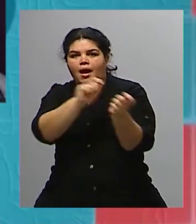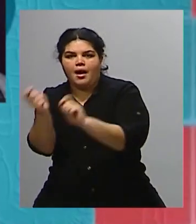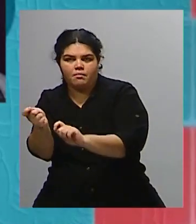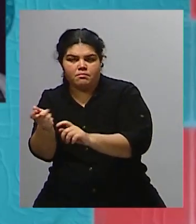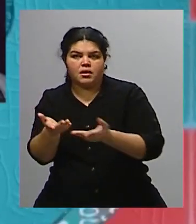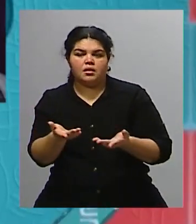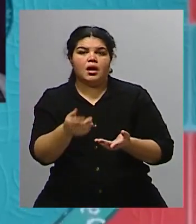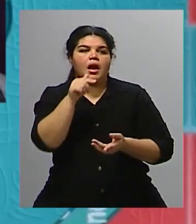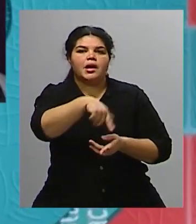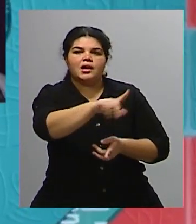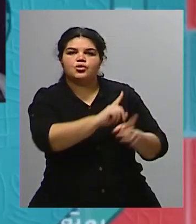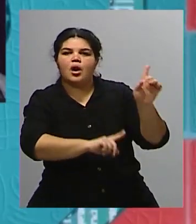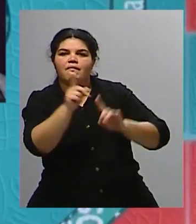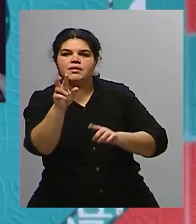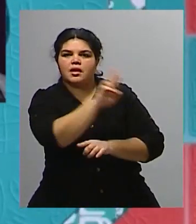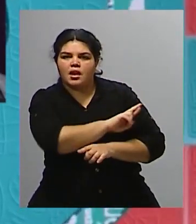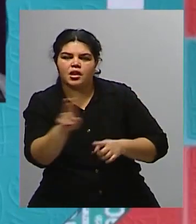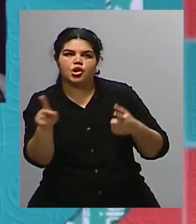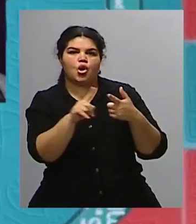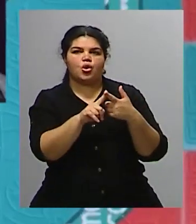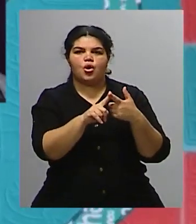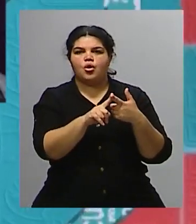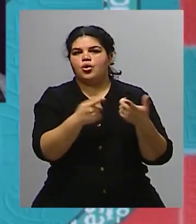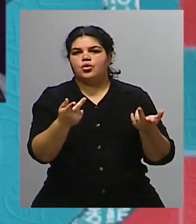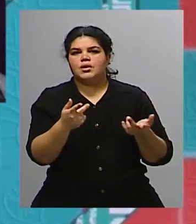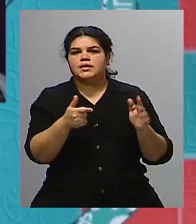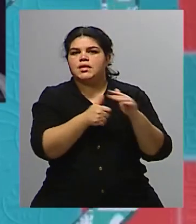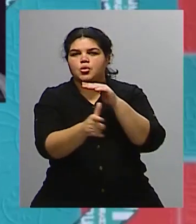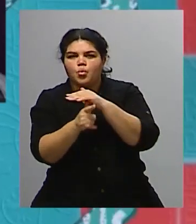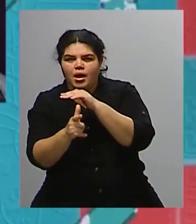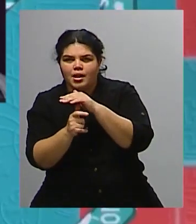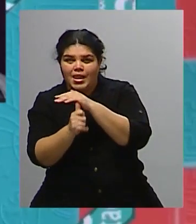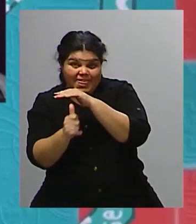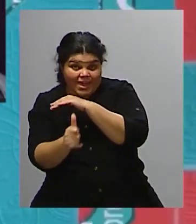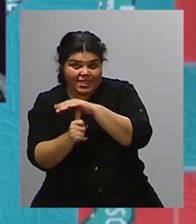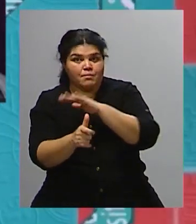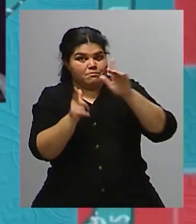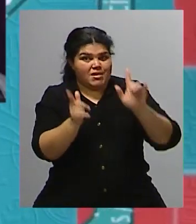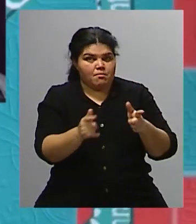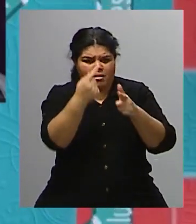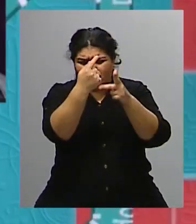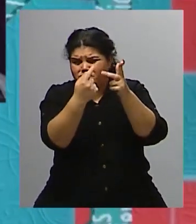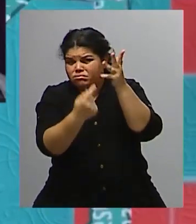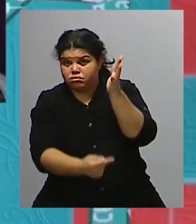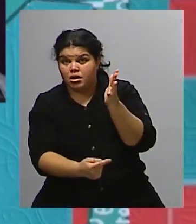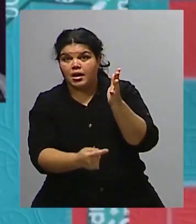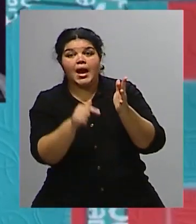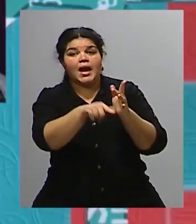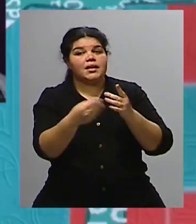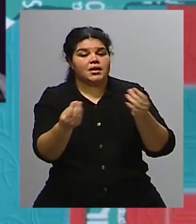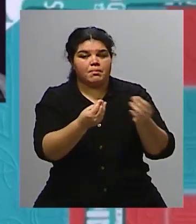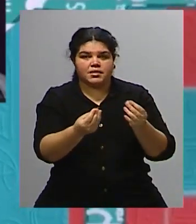una cierta sexualidad o incluso por las condiciones climáticas, ¿no? Entonces, Sí. En el mundo de las migraciones siempre se suele decir que hay migrantes